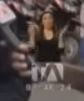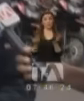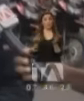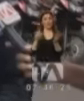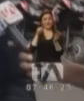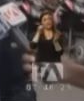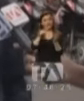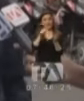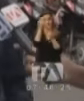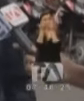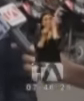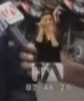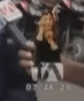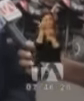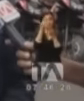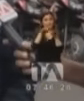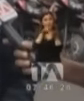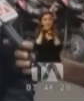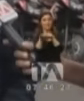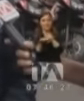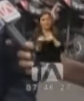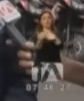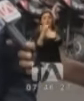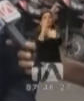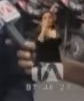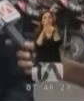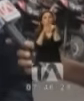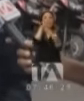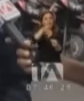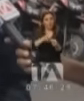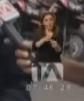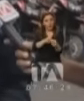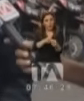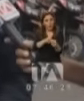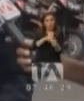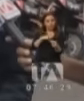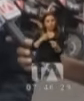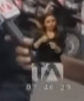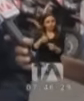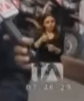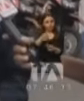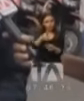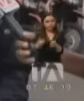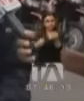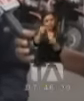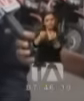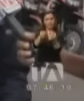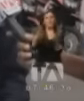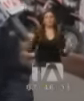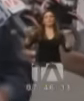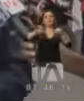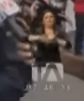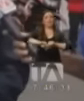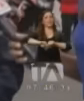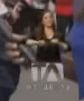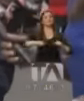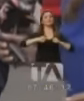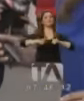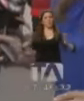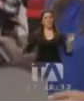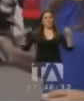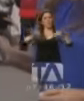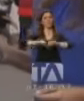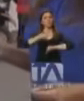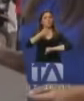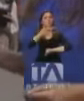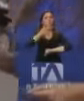en sentido Quito Valle. Entonces, todos los asistentes que vengan en sus carros particulares, le estamos indicando que es preferible que salgan hacia el Valle